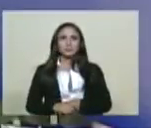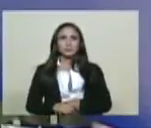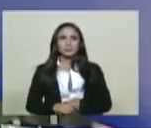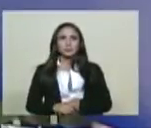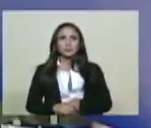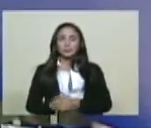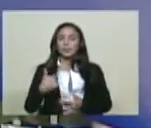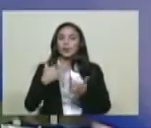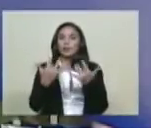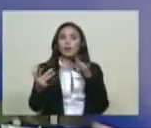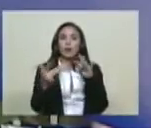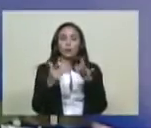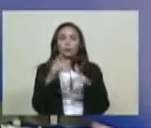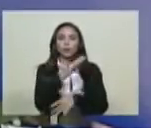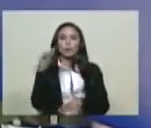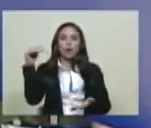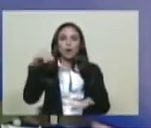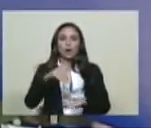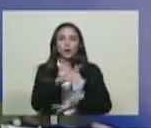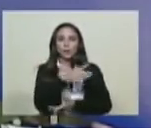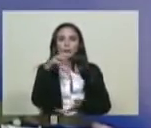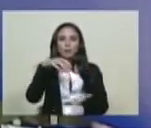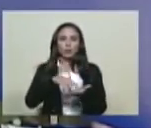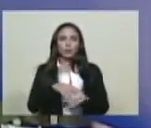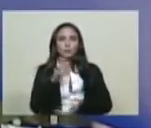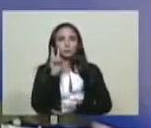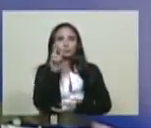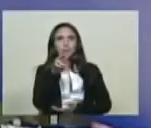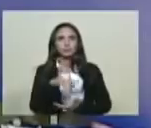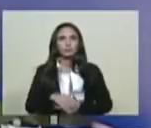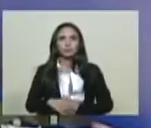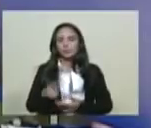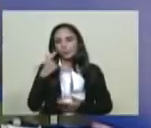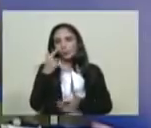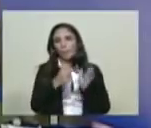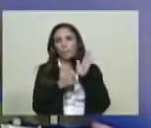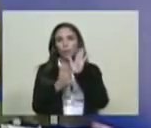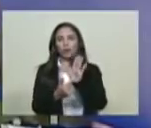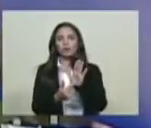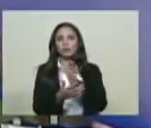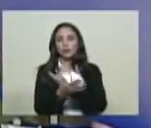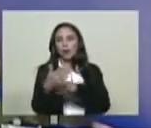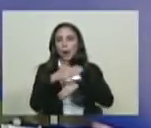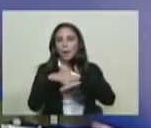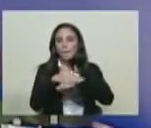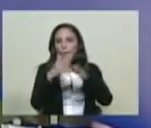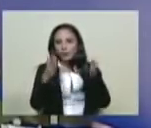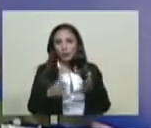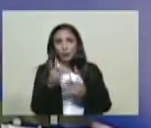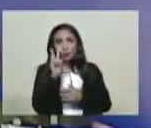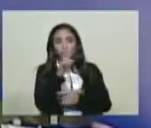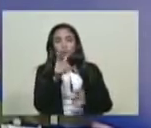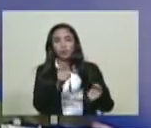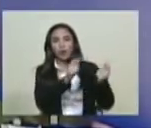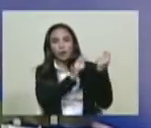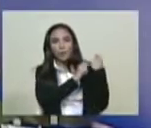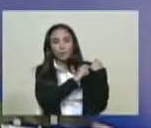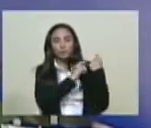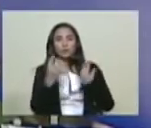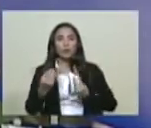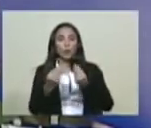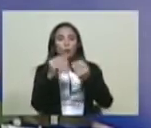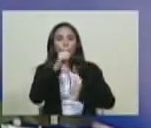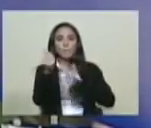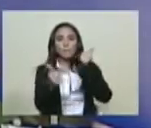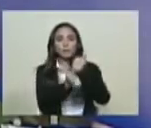Vamos a darle un pase al estado Aragua para compartir con ustedes. Bueno, ministro, usted está autorizado junto al